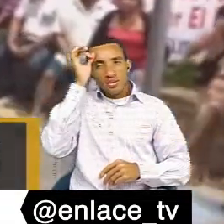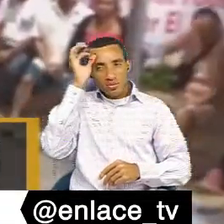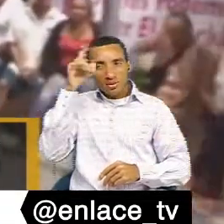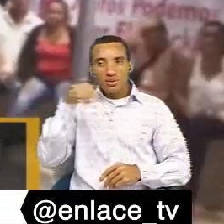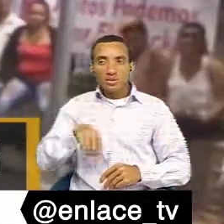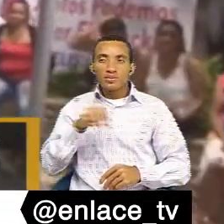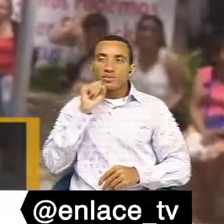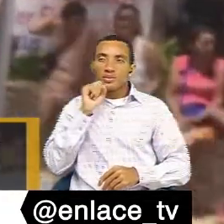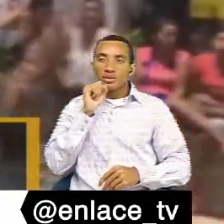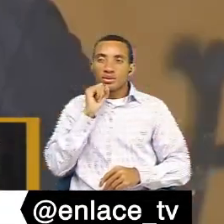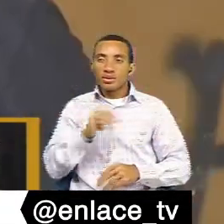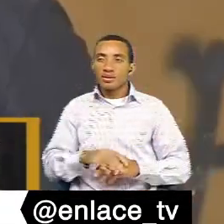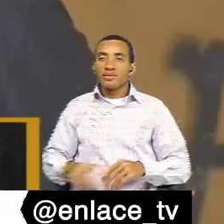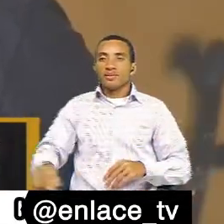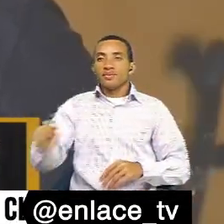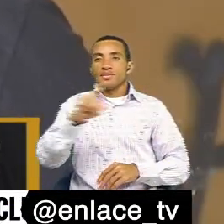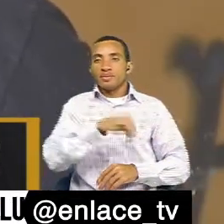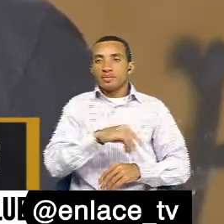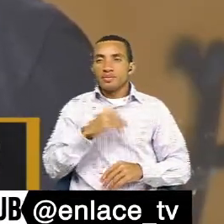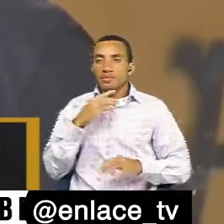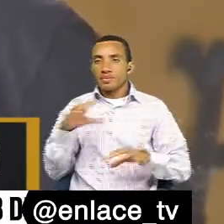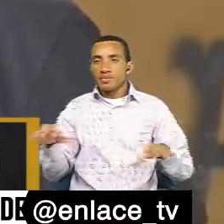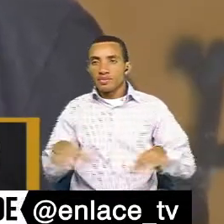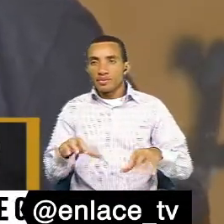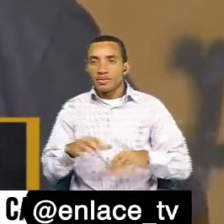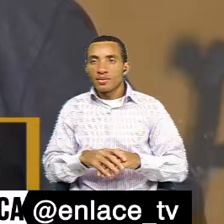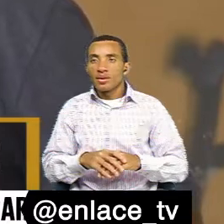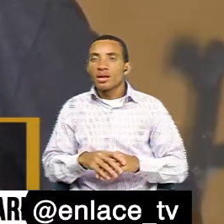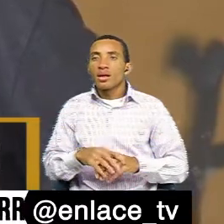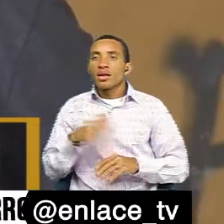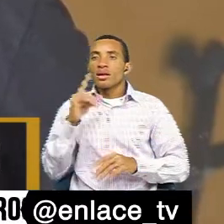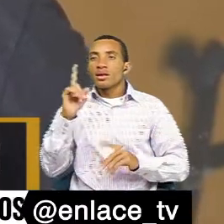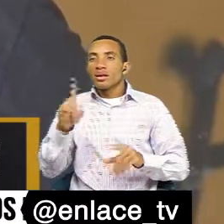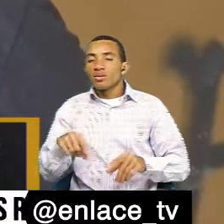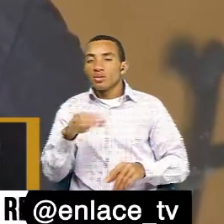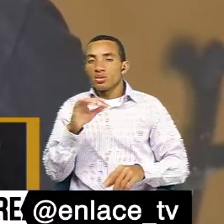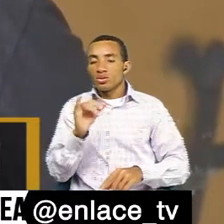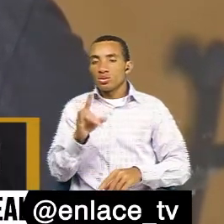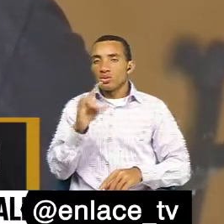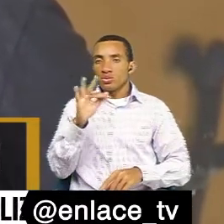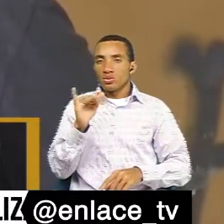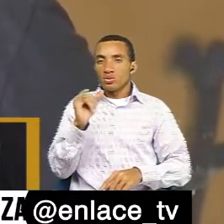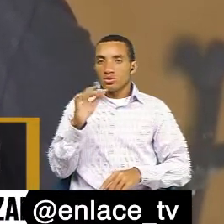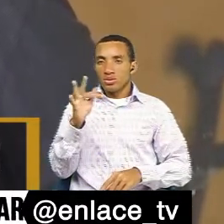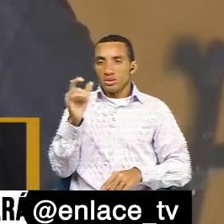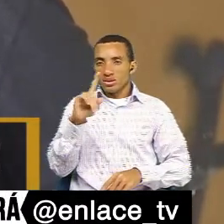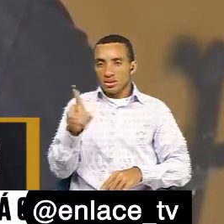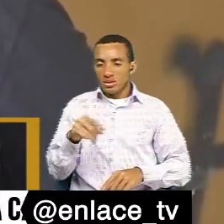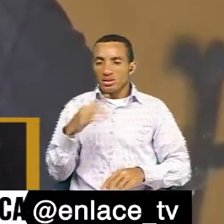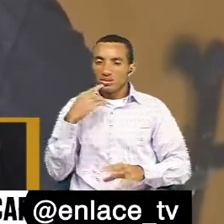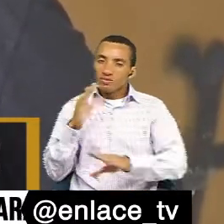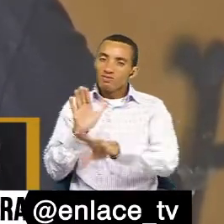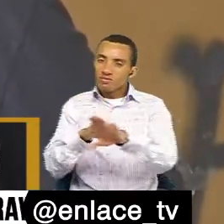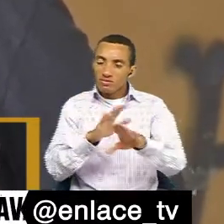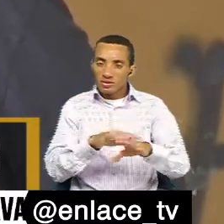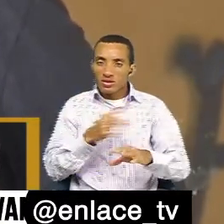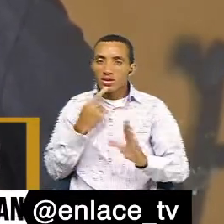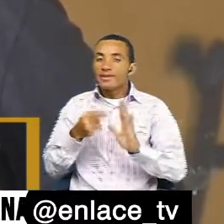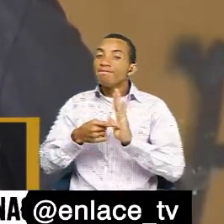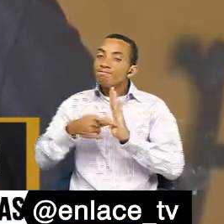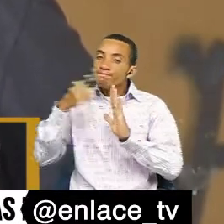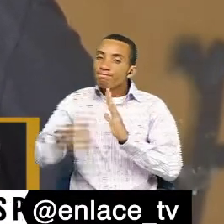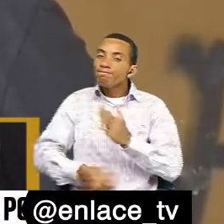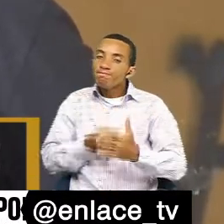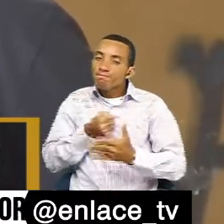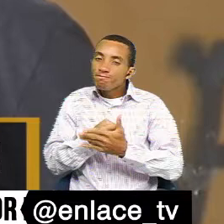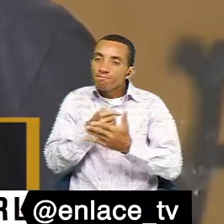en el municipio con estas prácticas del fracturamiento hidráulico de lutitas. Es un llamado a atención de que quieren imponer el desarrollo, quieren